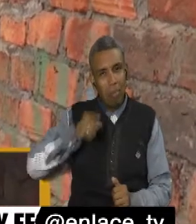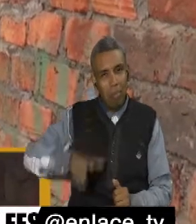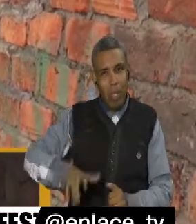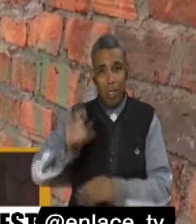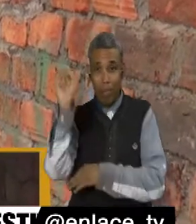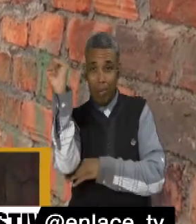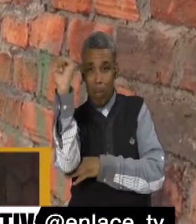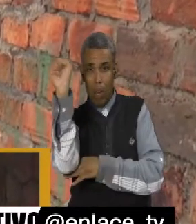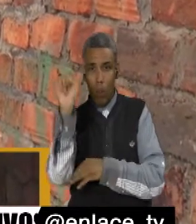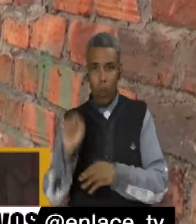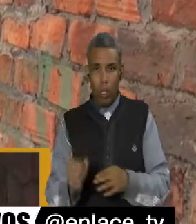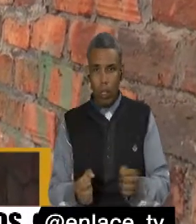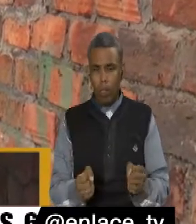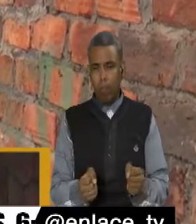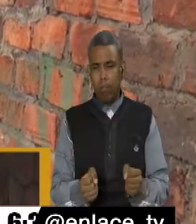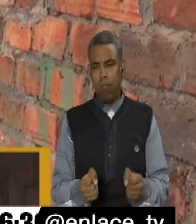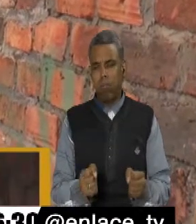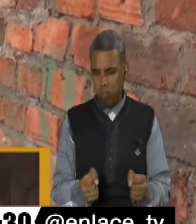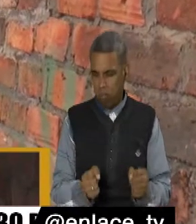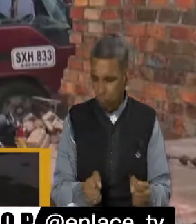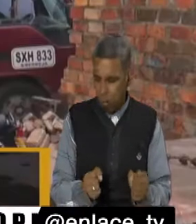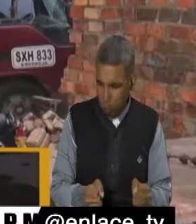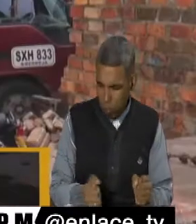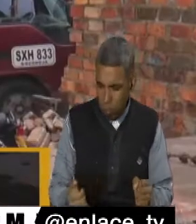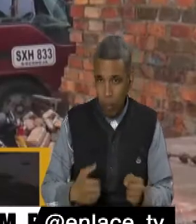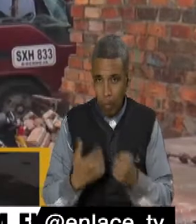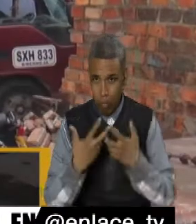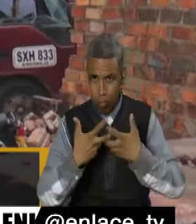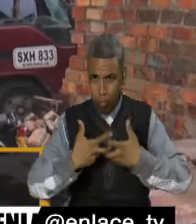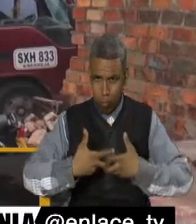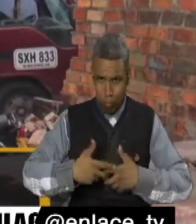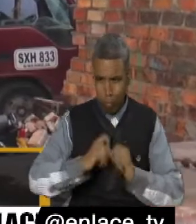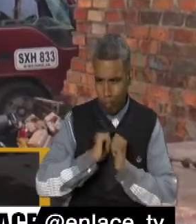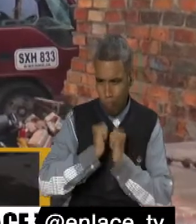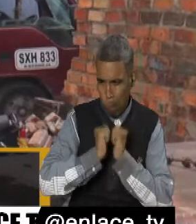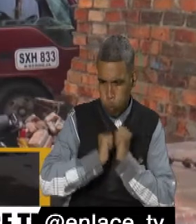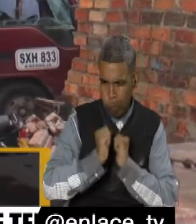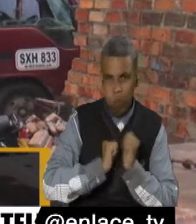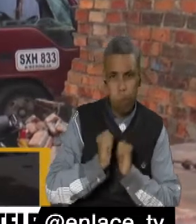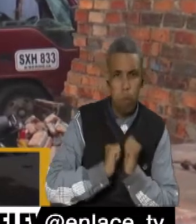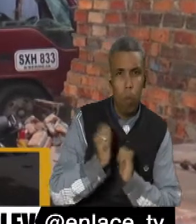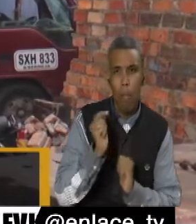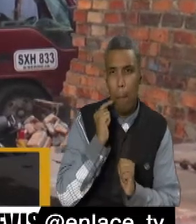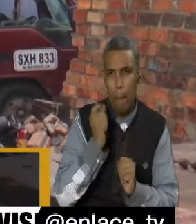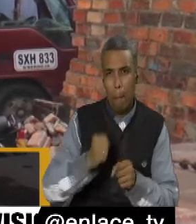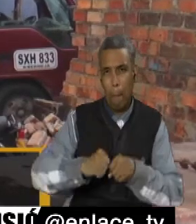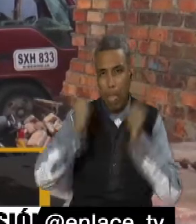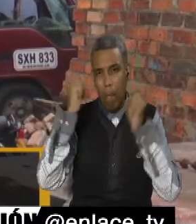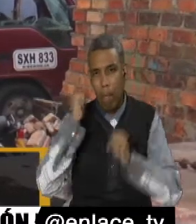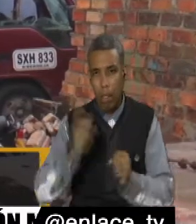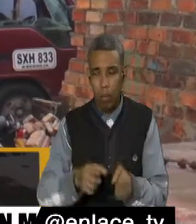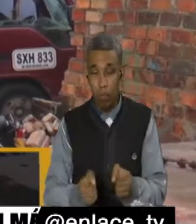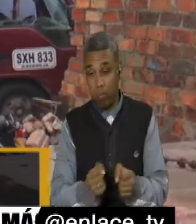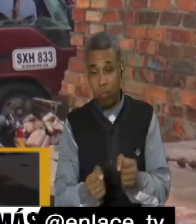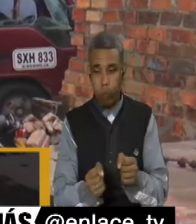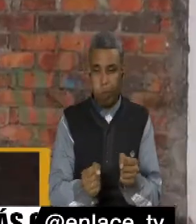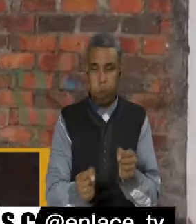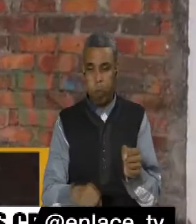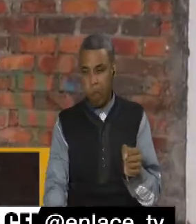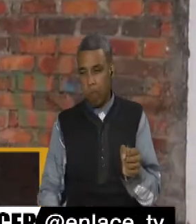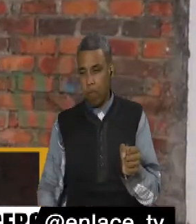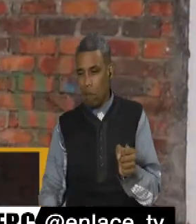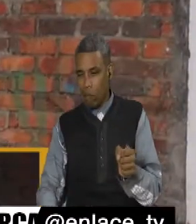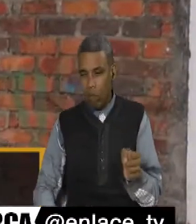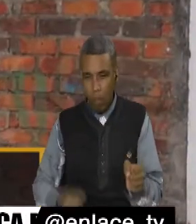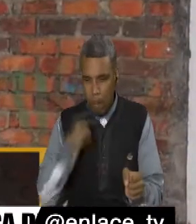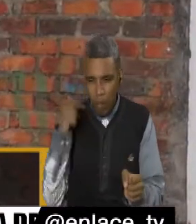en el vehículo. El accidente se presentó en horas de la mañana, pero no se había podido conocer, puesto que para ello se hace necesario